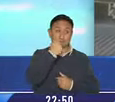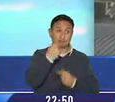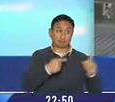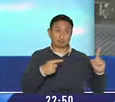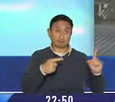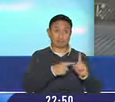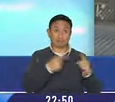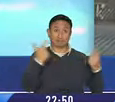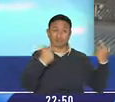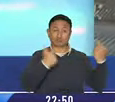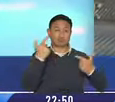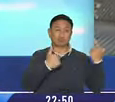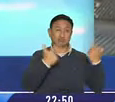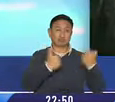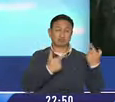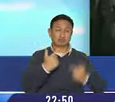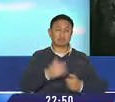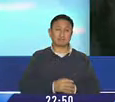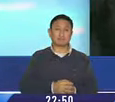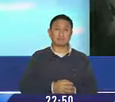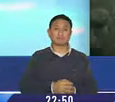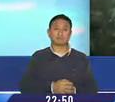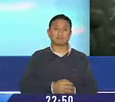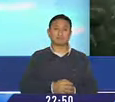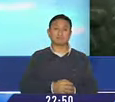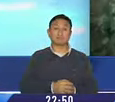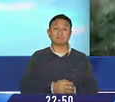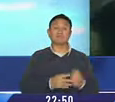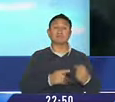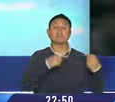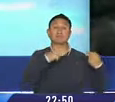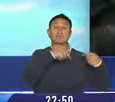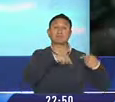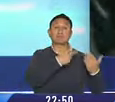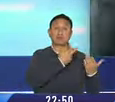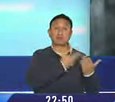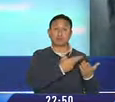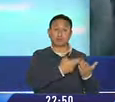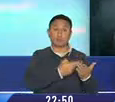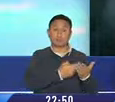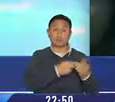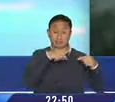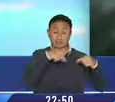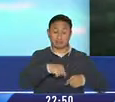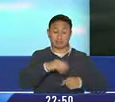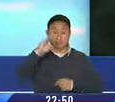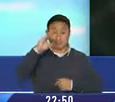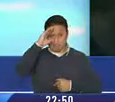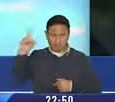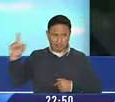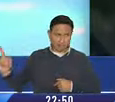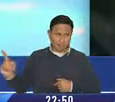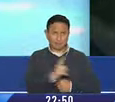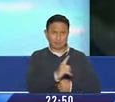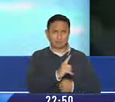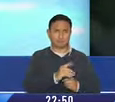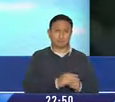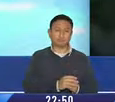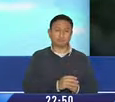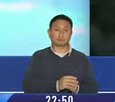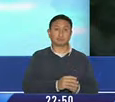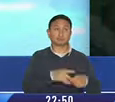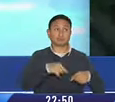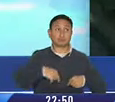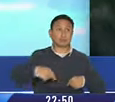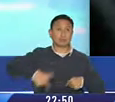al narcotráfico. Los antisociales mantenían una reunión cuando fueron sorprendidos por las fuerzas militares, que no dudaron